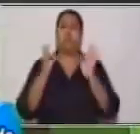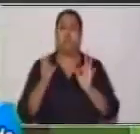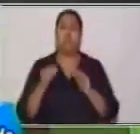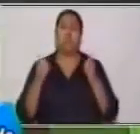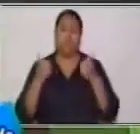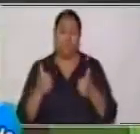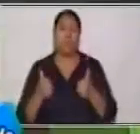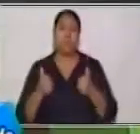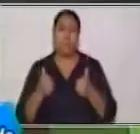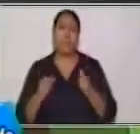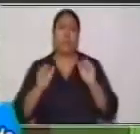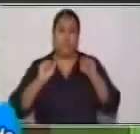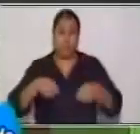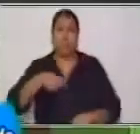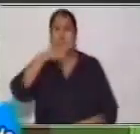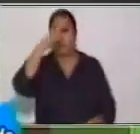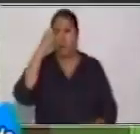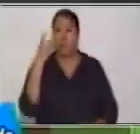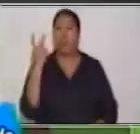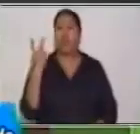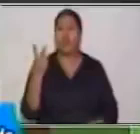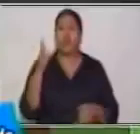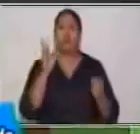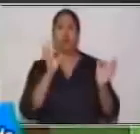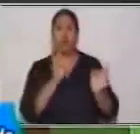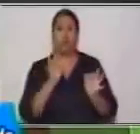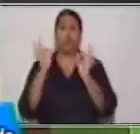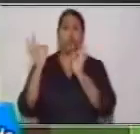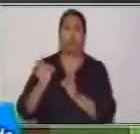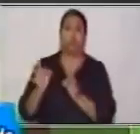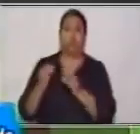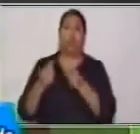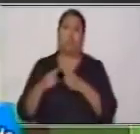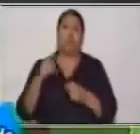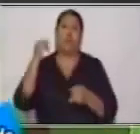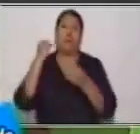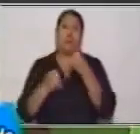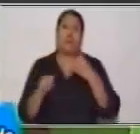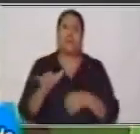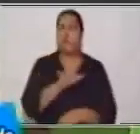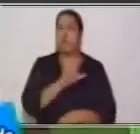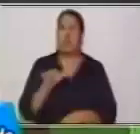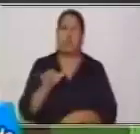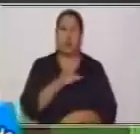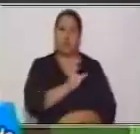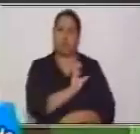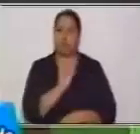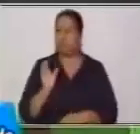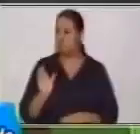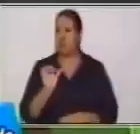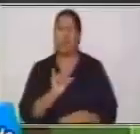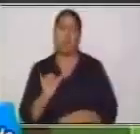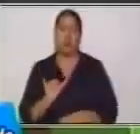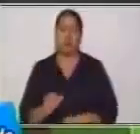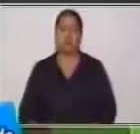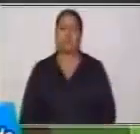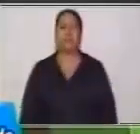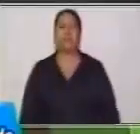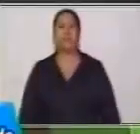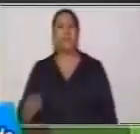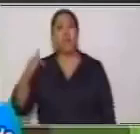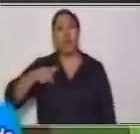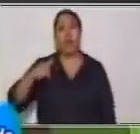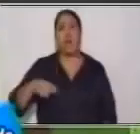trabajar de dos maneras teniendo siempre la misma solución. Entonces, en este caso nosotros vamos a sacar un